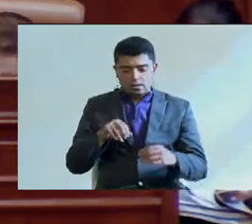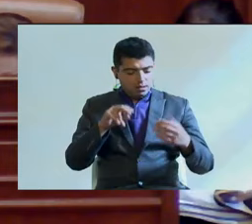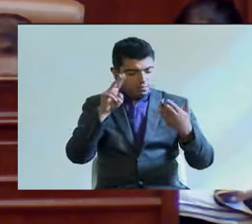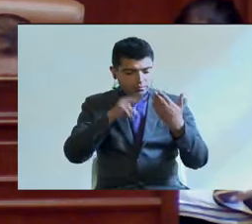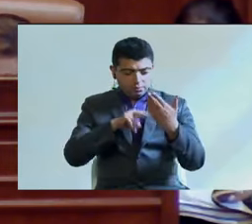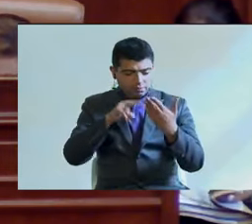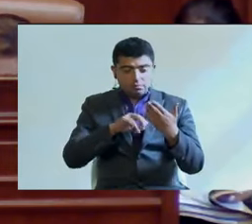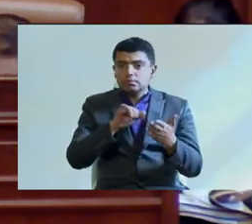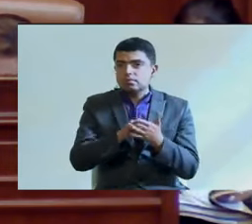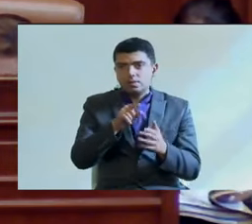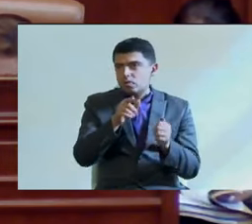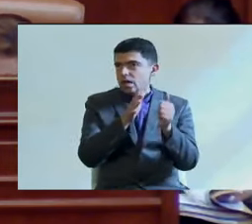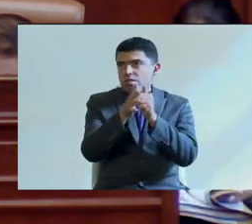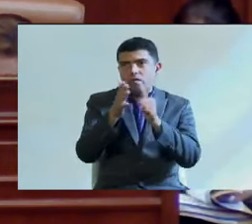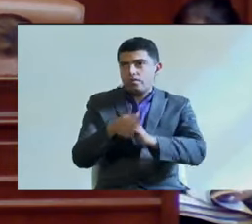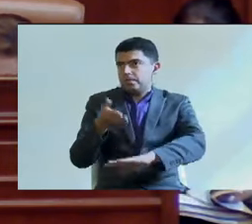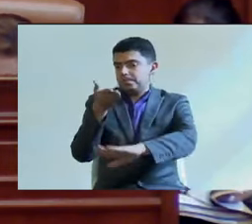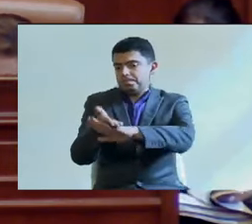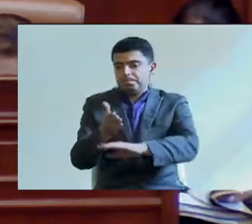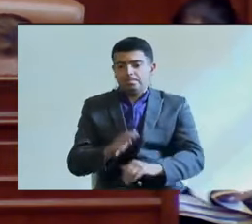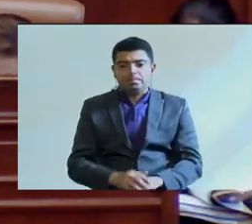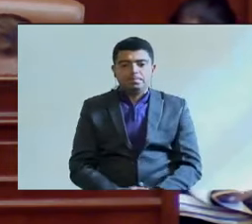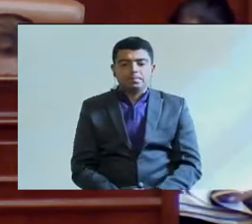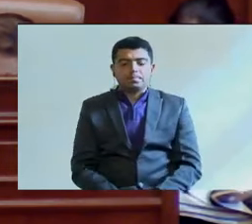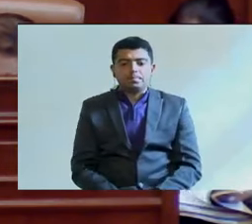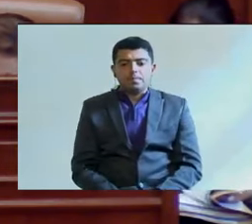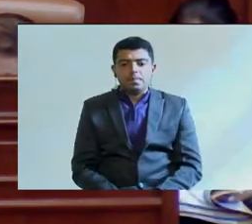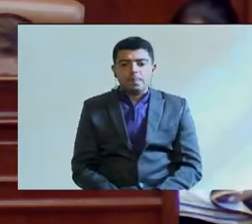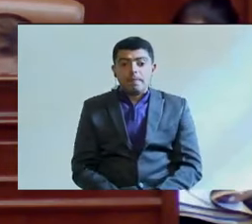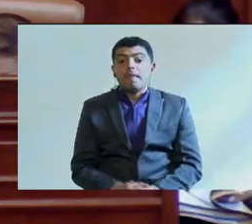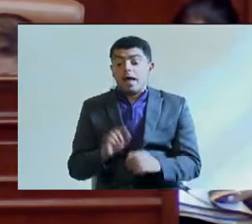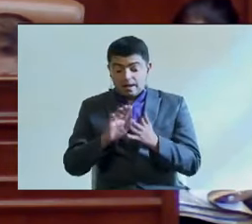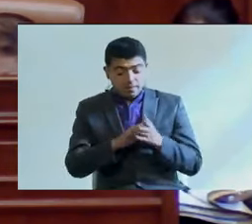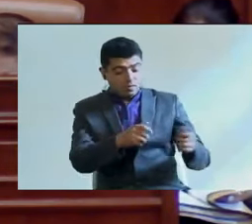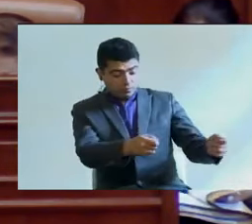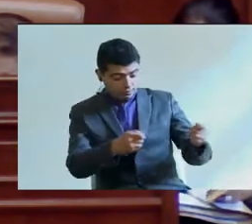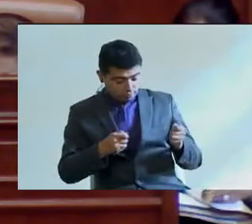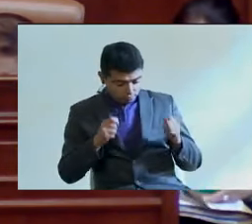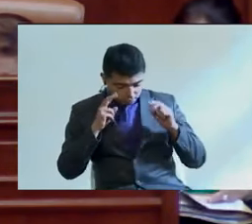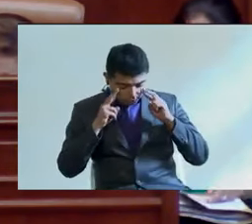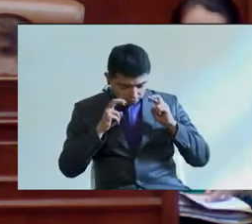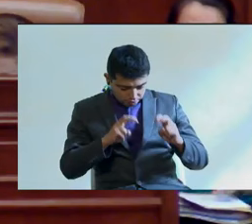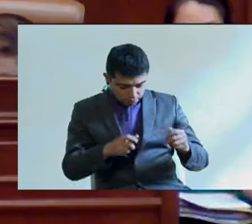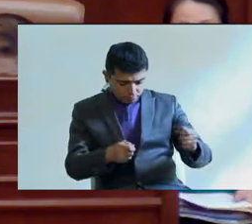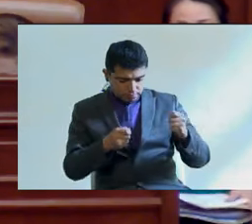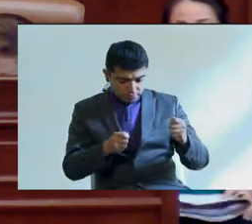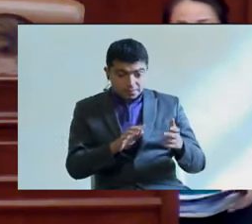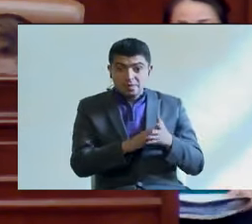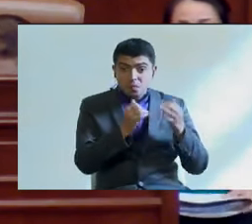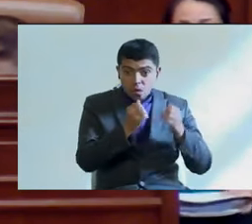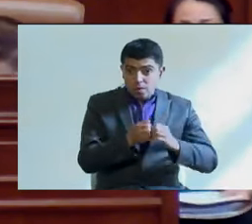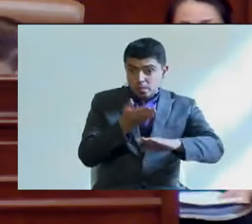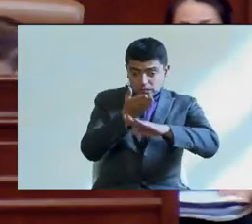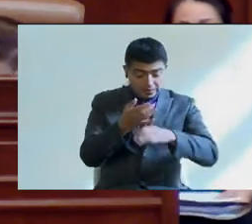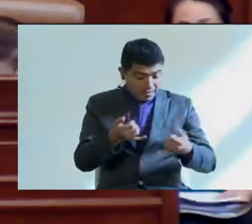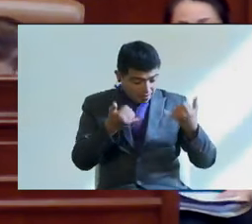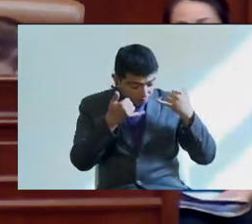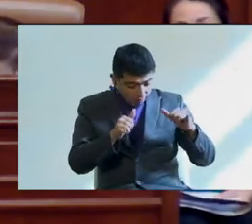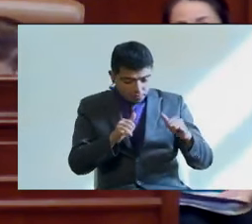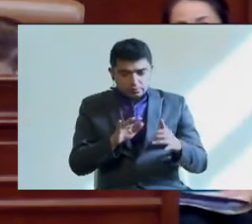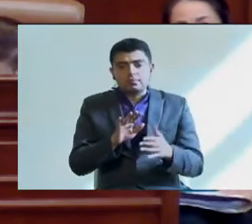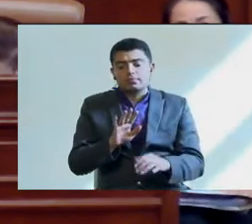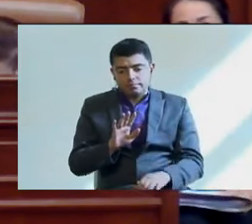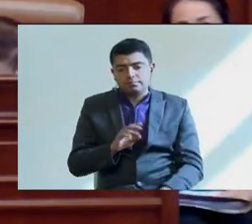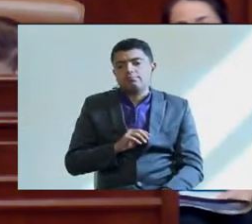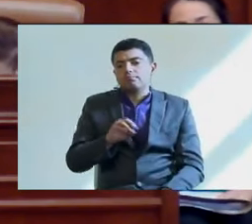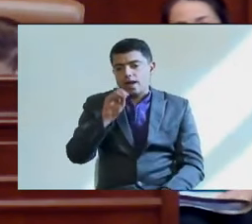informe de ponencia en consideración ele con termina la ponencia anuncio que va a